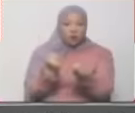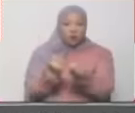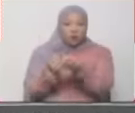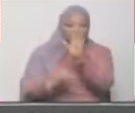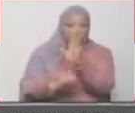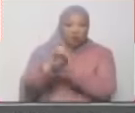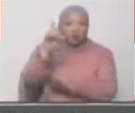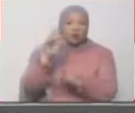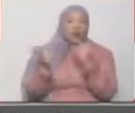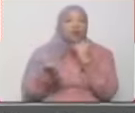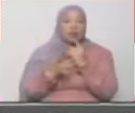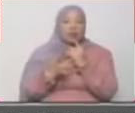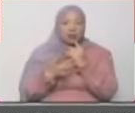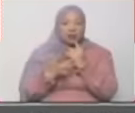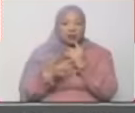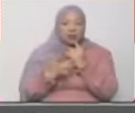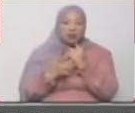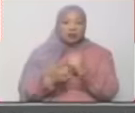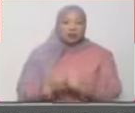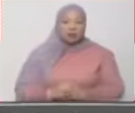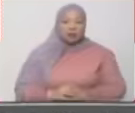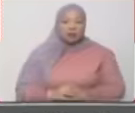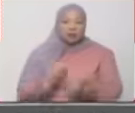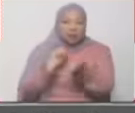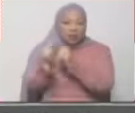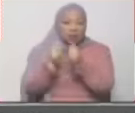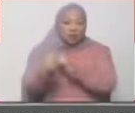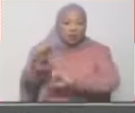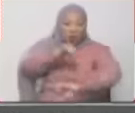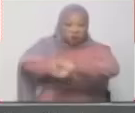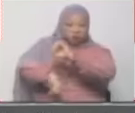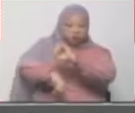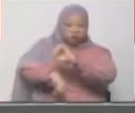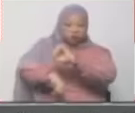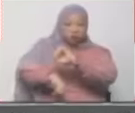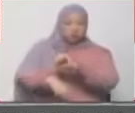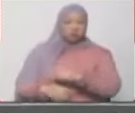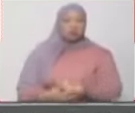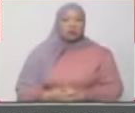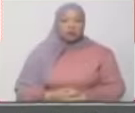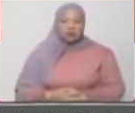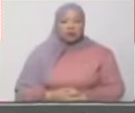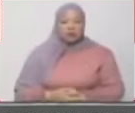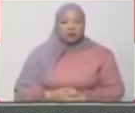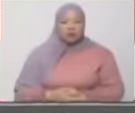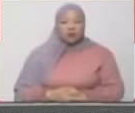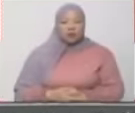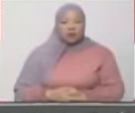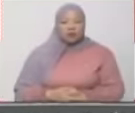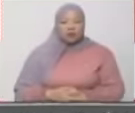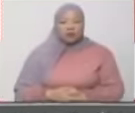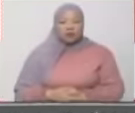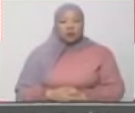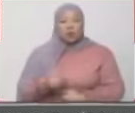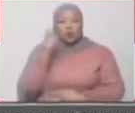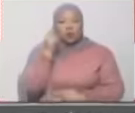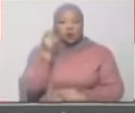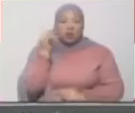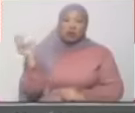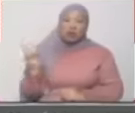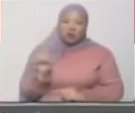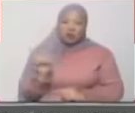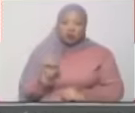desarrollando técnicas de defensa, se llama. Técnicas de defensa con la tradición